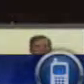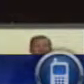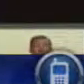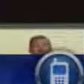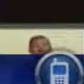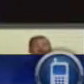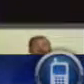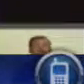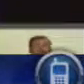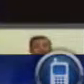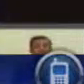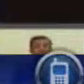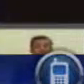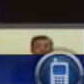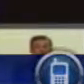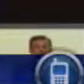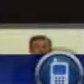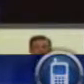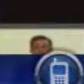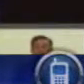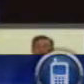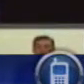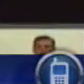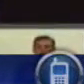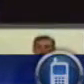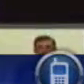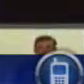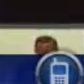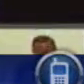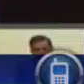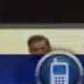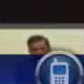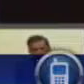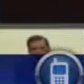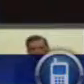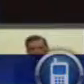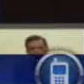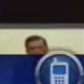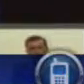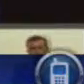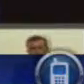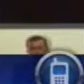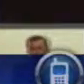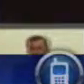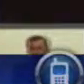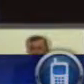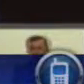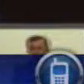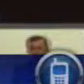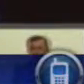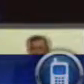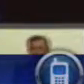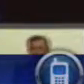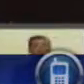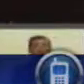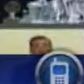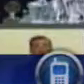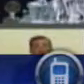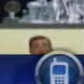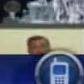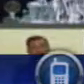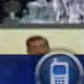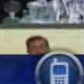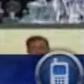con buen ánimo el que hayan anunciado apenas el día de ayer los